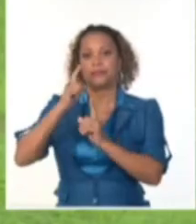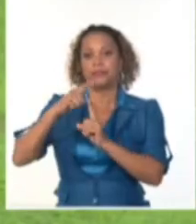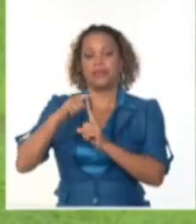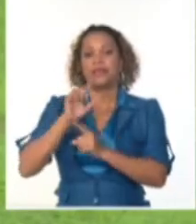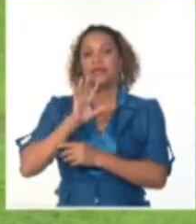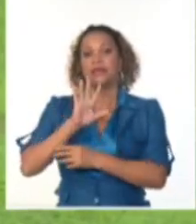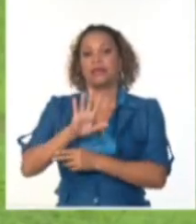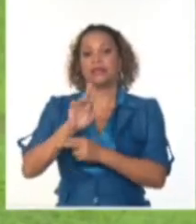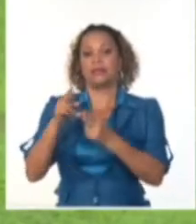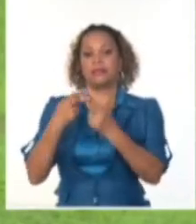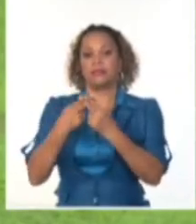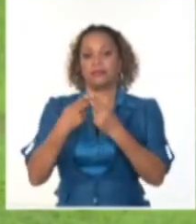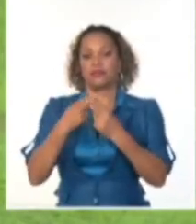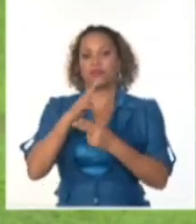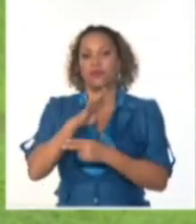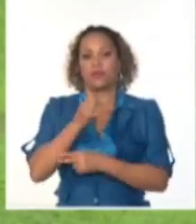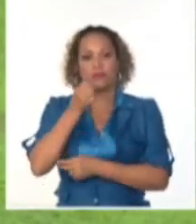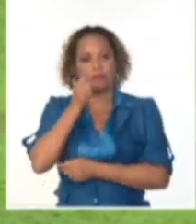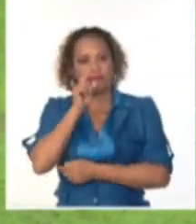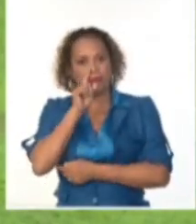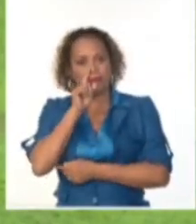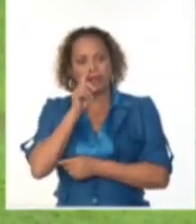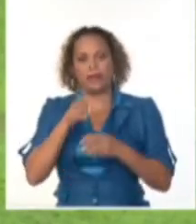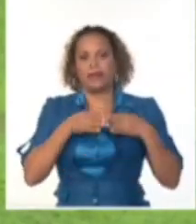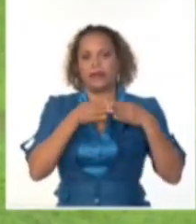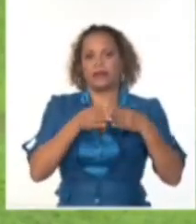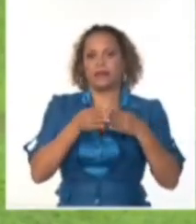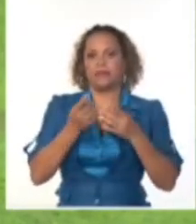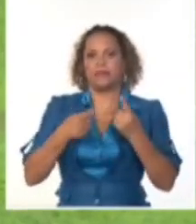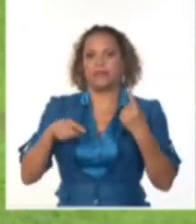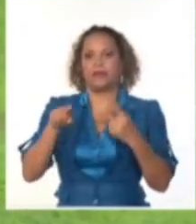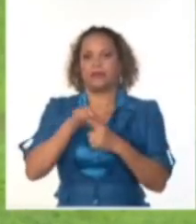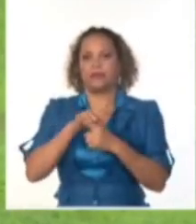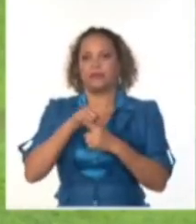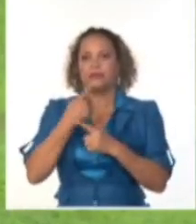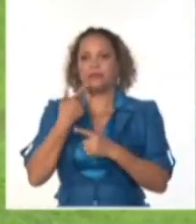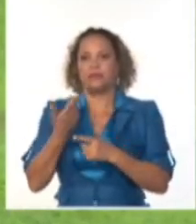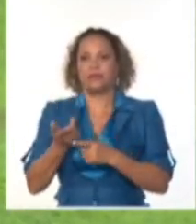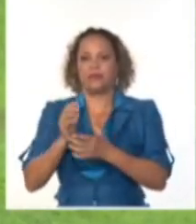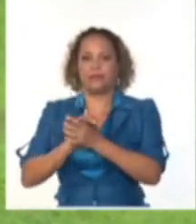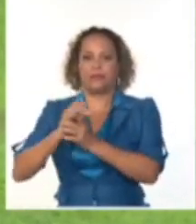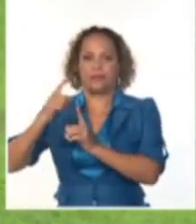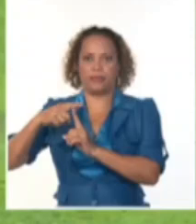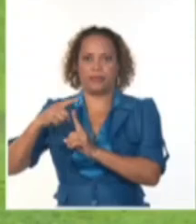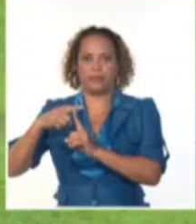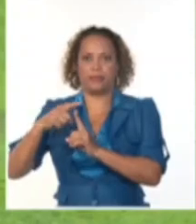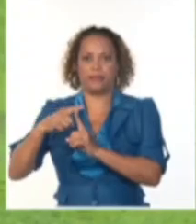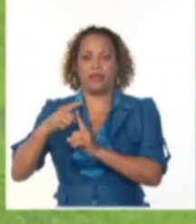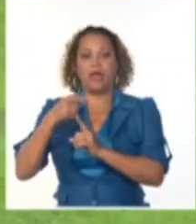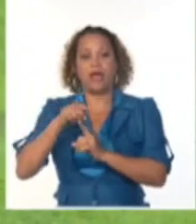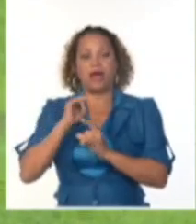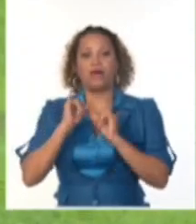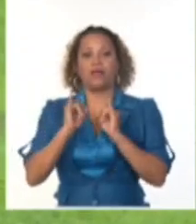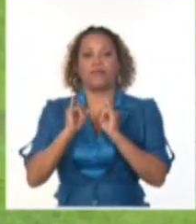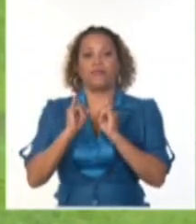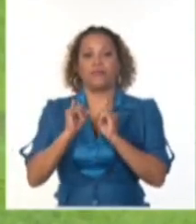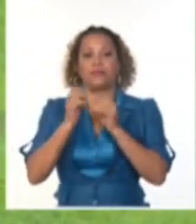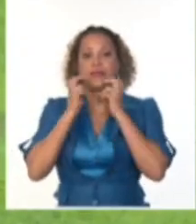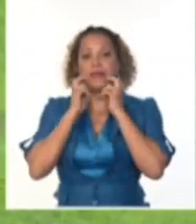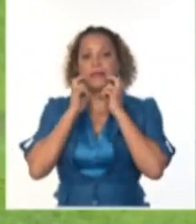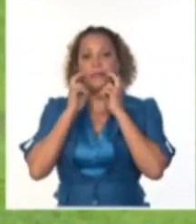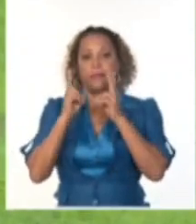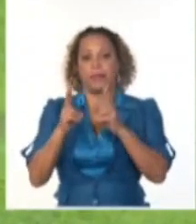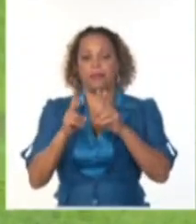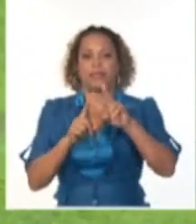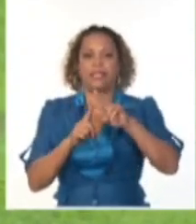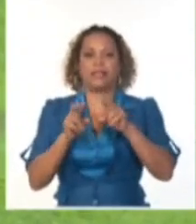partido de cuartos de final entre Granma y los Belatenas de Cuba. Contamos con la transmisión en vivo del canal